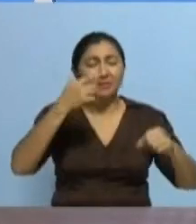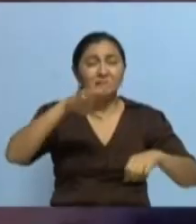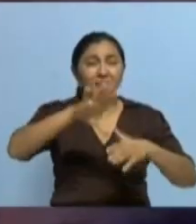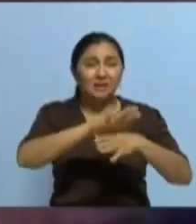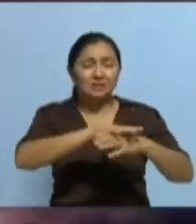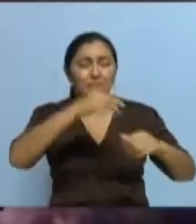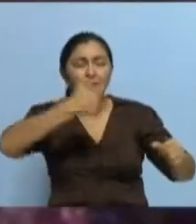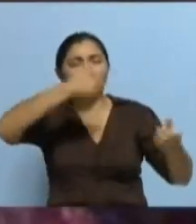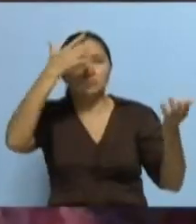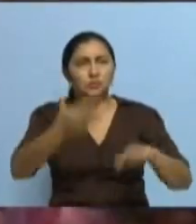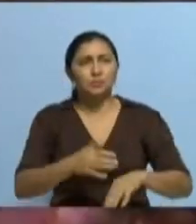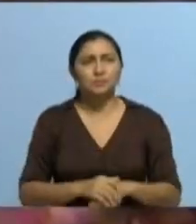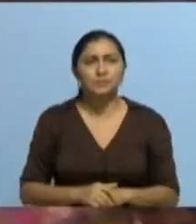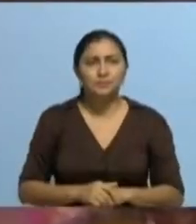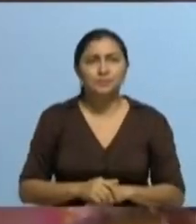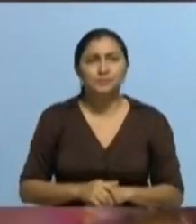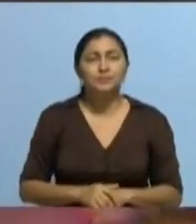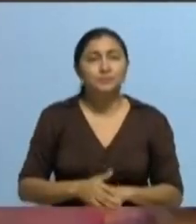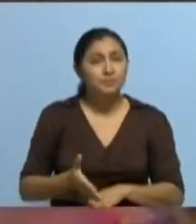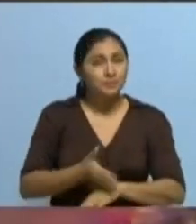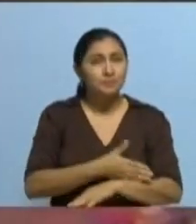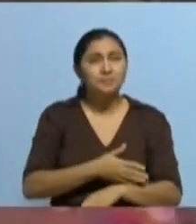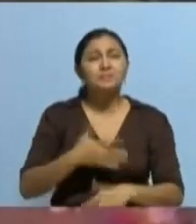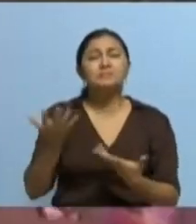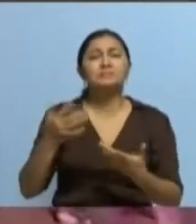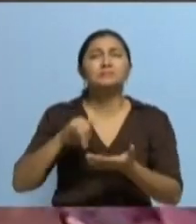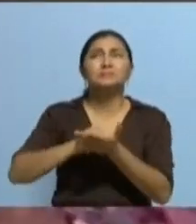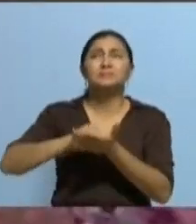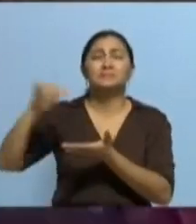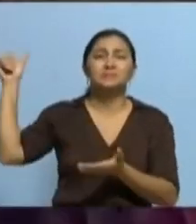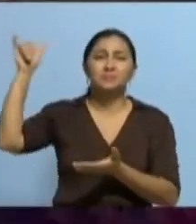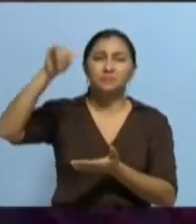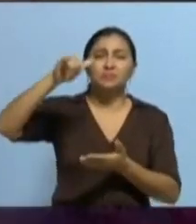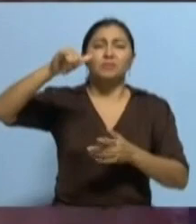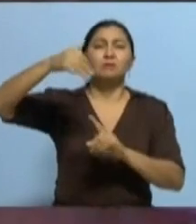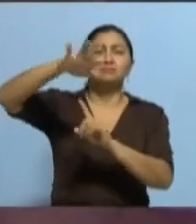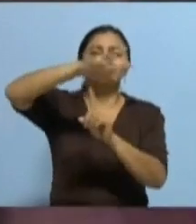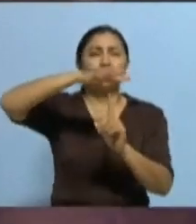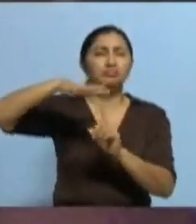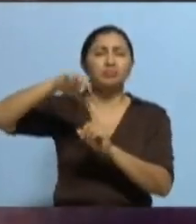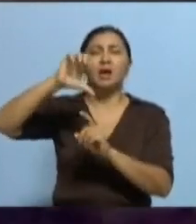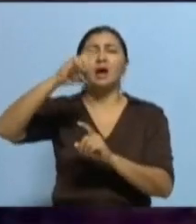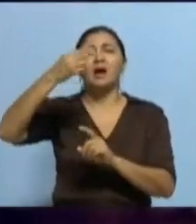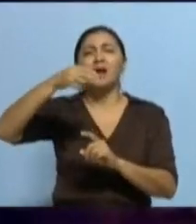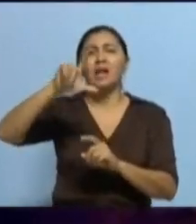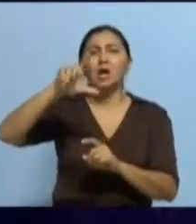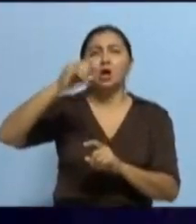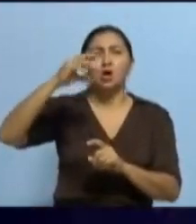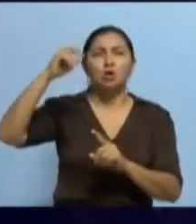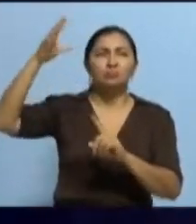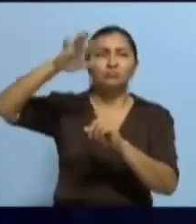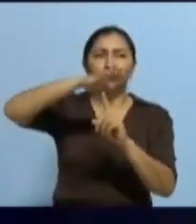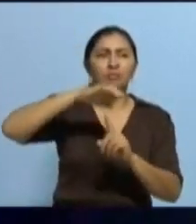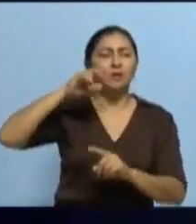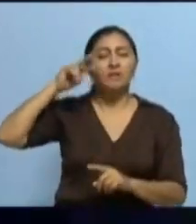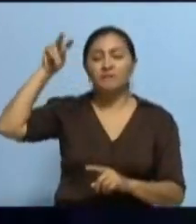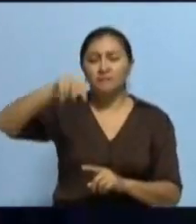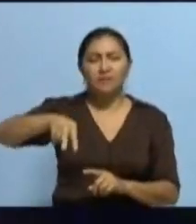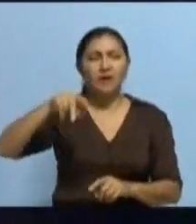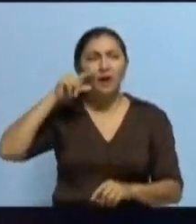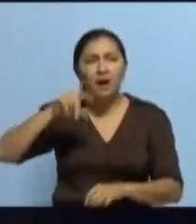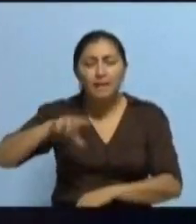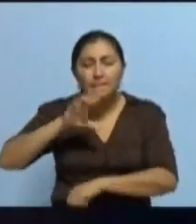conductor. Mediante el apoyo de las unidades de aviaciones como el helicóptero Halcón, lograron la captura de un menor señalado de